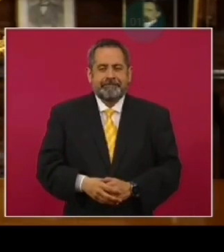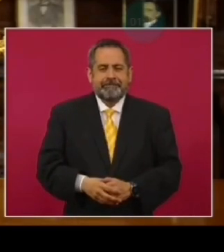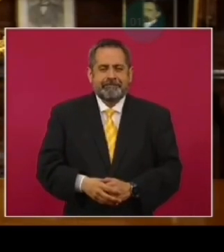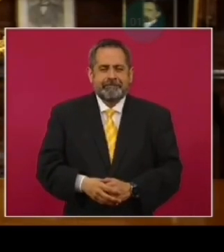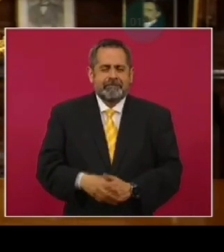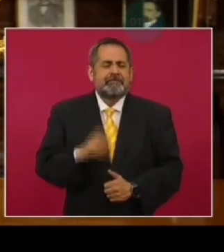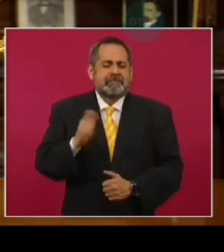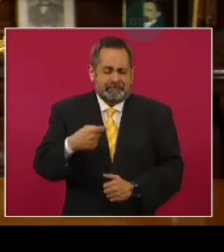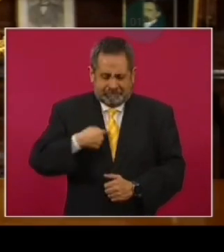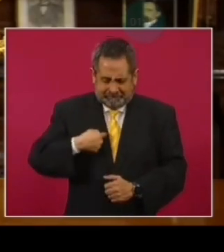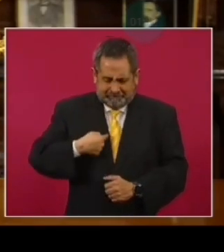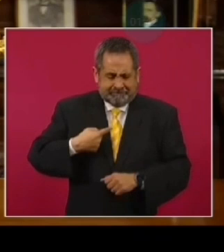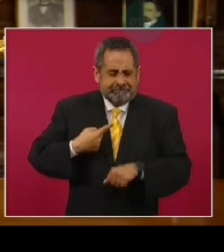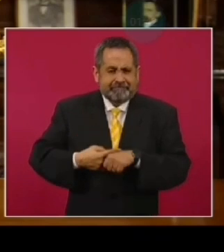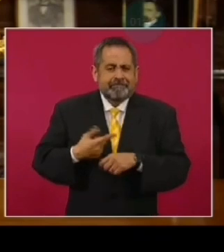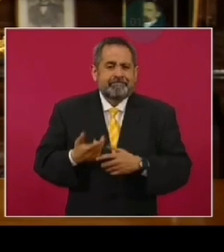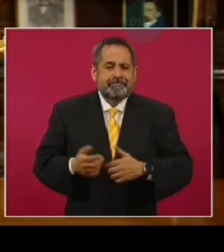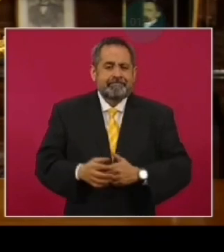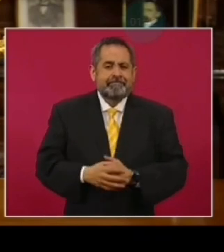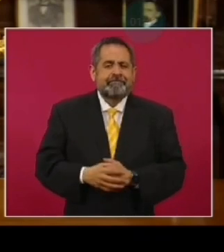¿Qué es lo que tengo?